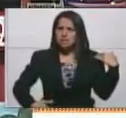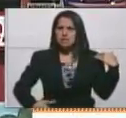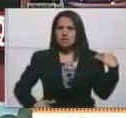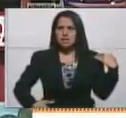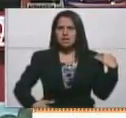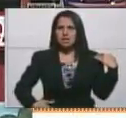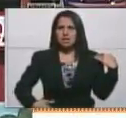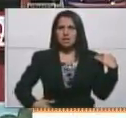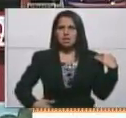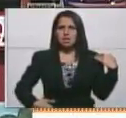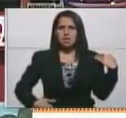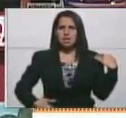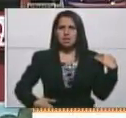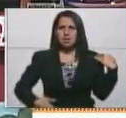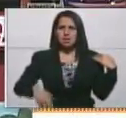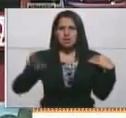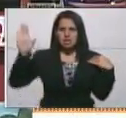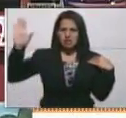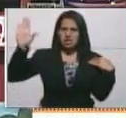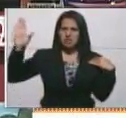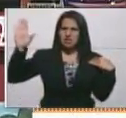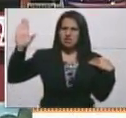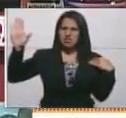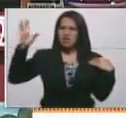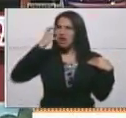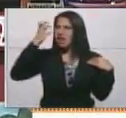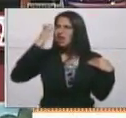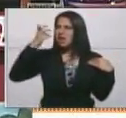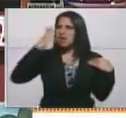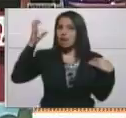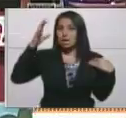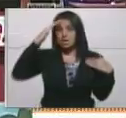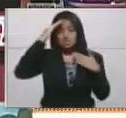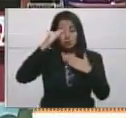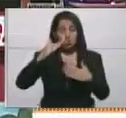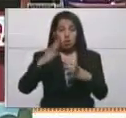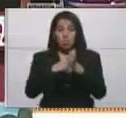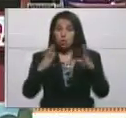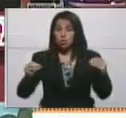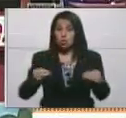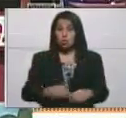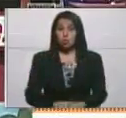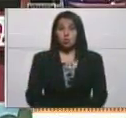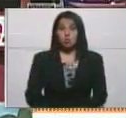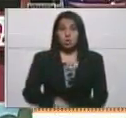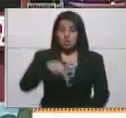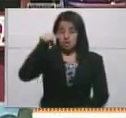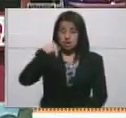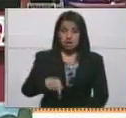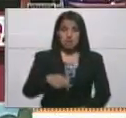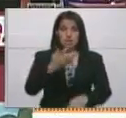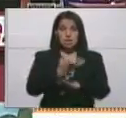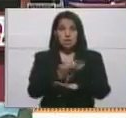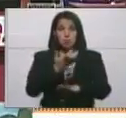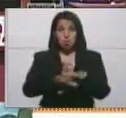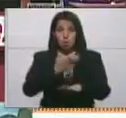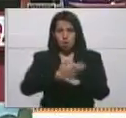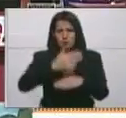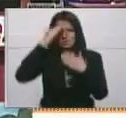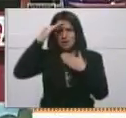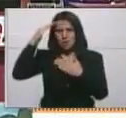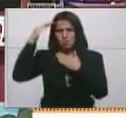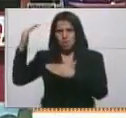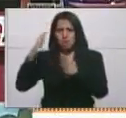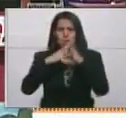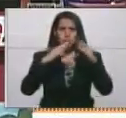hermano presidente, los saludamos Desde aquí, desde Monagas, la tierra